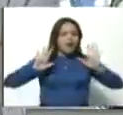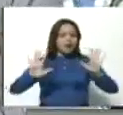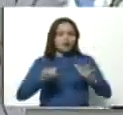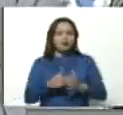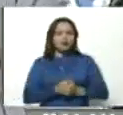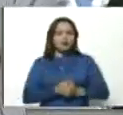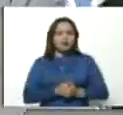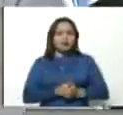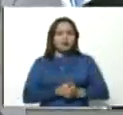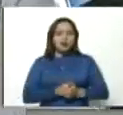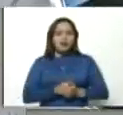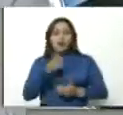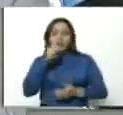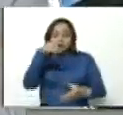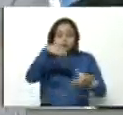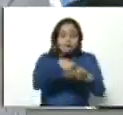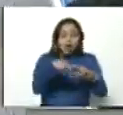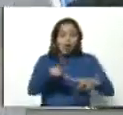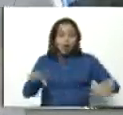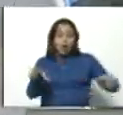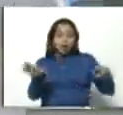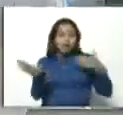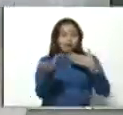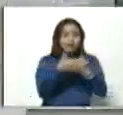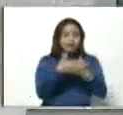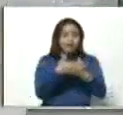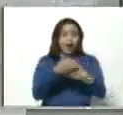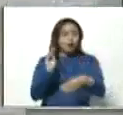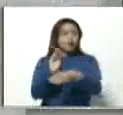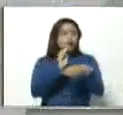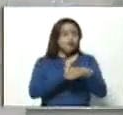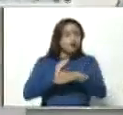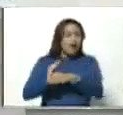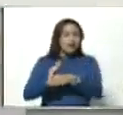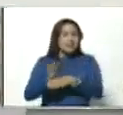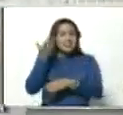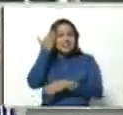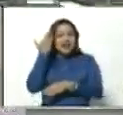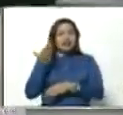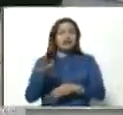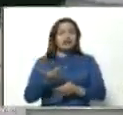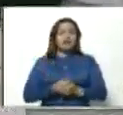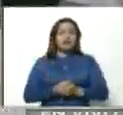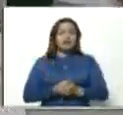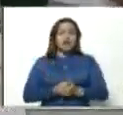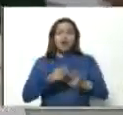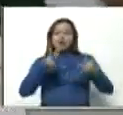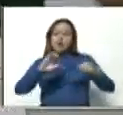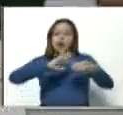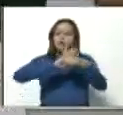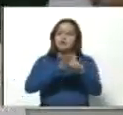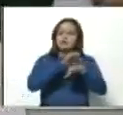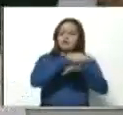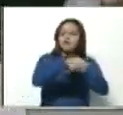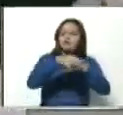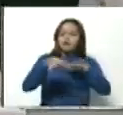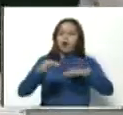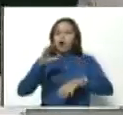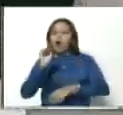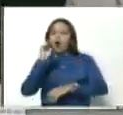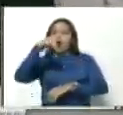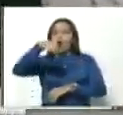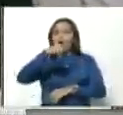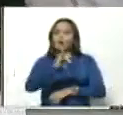de evitar espacios cerrados, seguirnos cuidando, porque sabemos que la Omicron tiene una transmisión